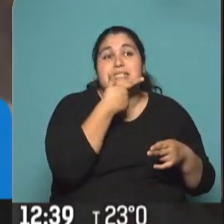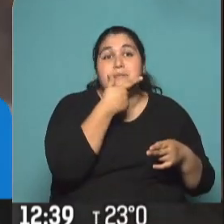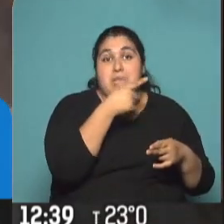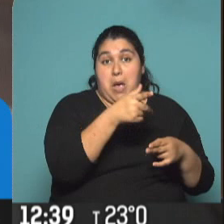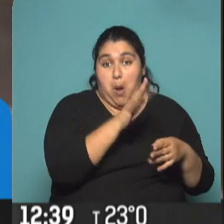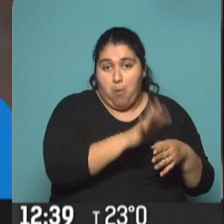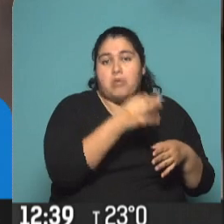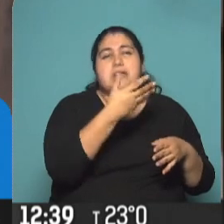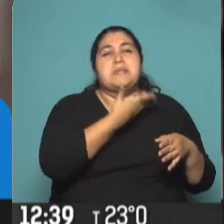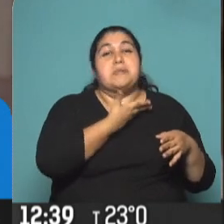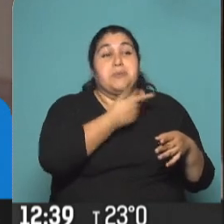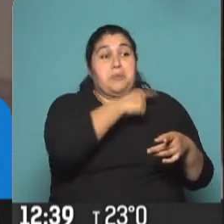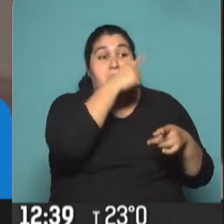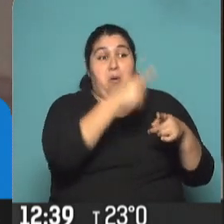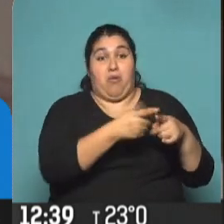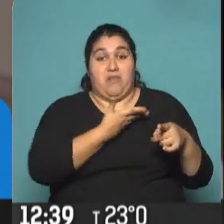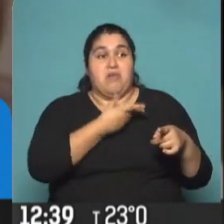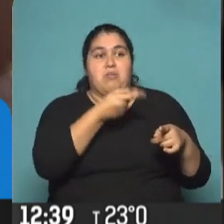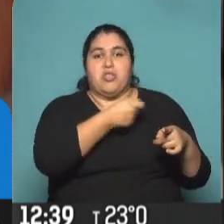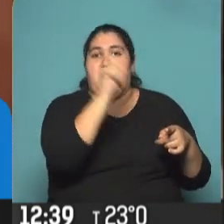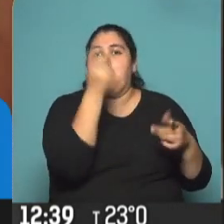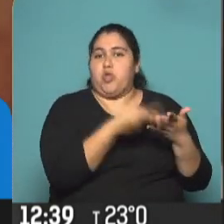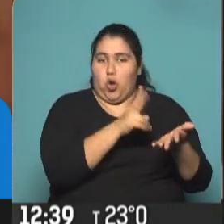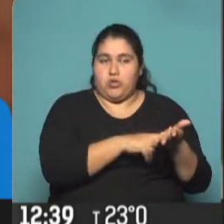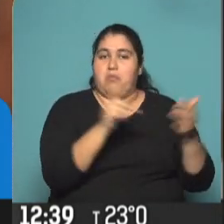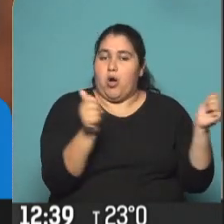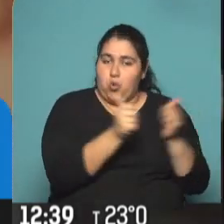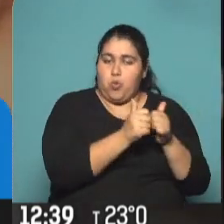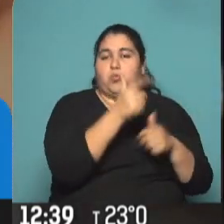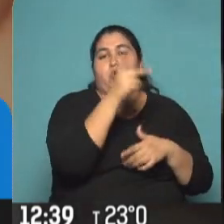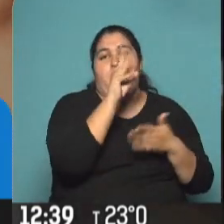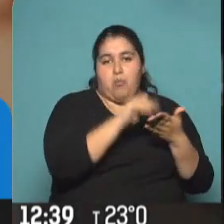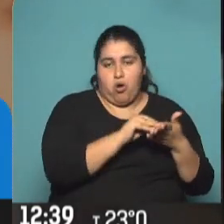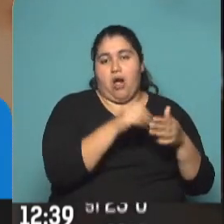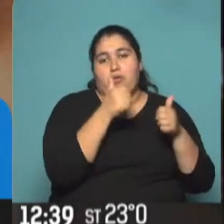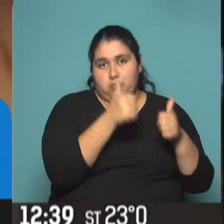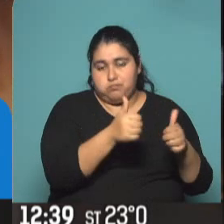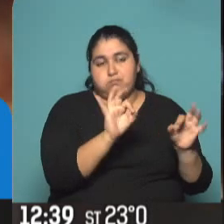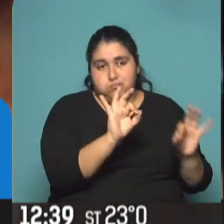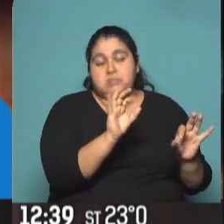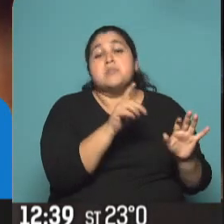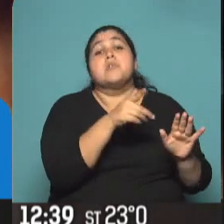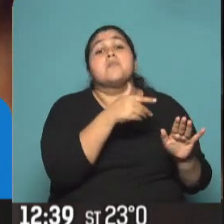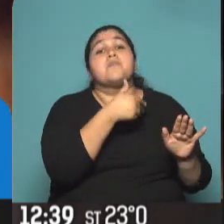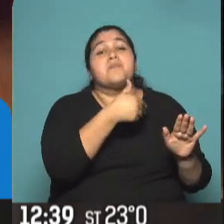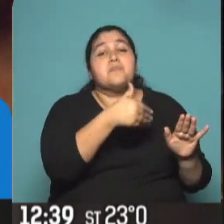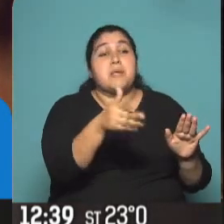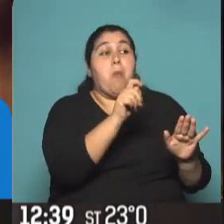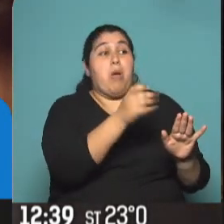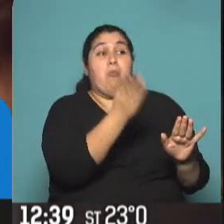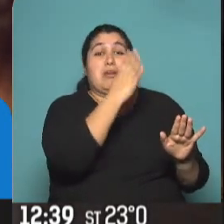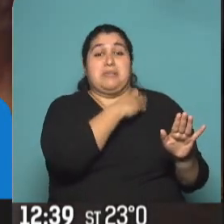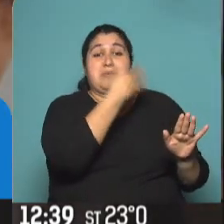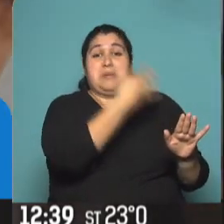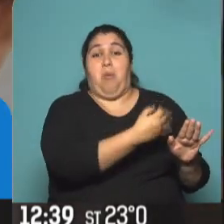en febrero hizo el trámite fue con el abogado aceptó por la plataforma fue con la efectivizó el trámite y el mes pasado nosotros